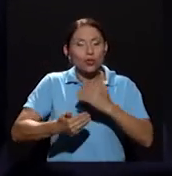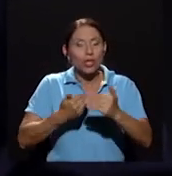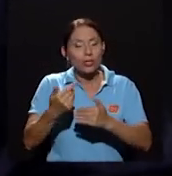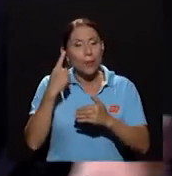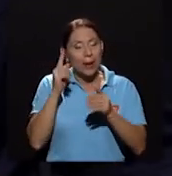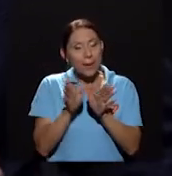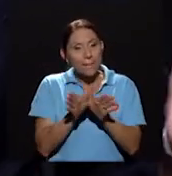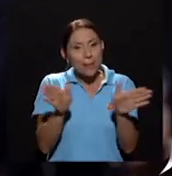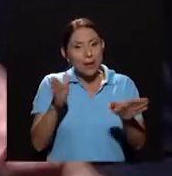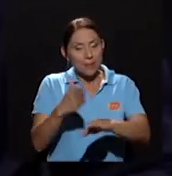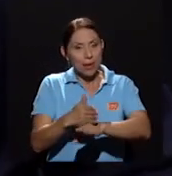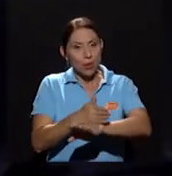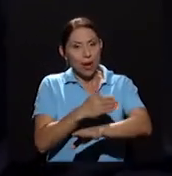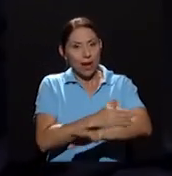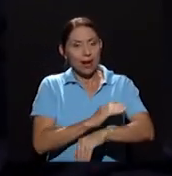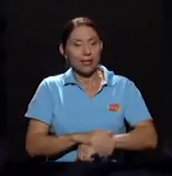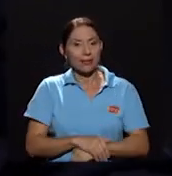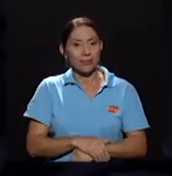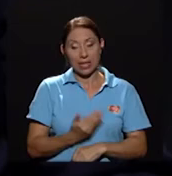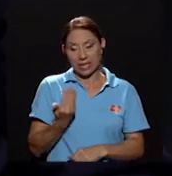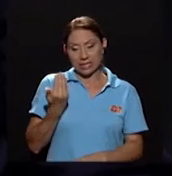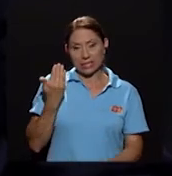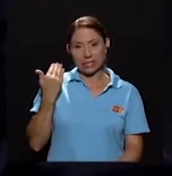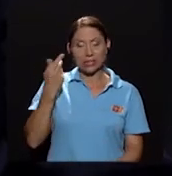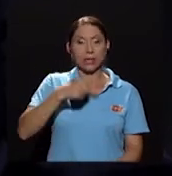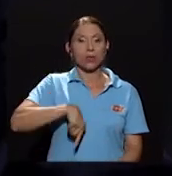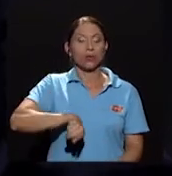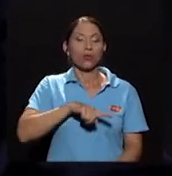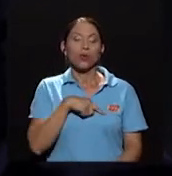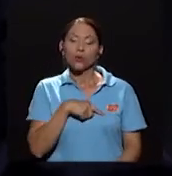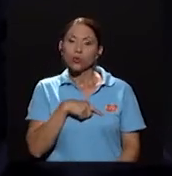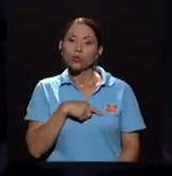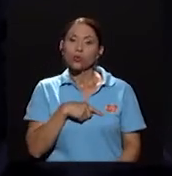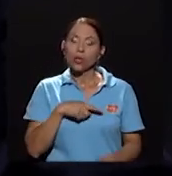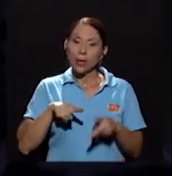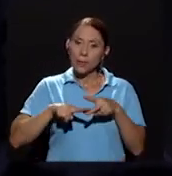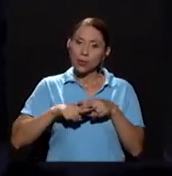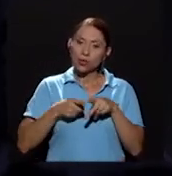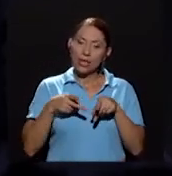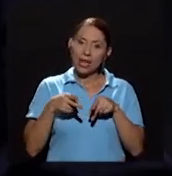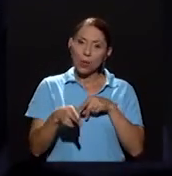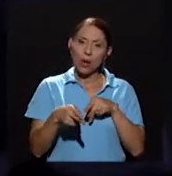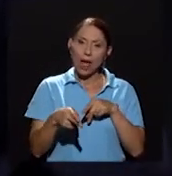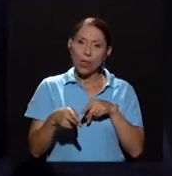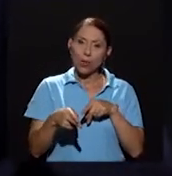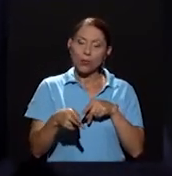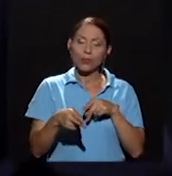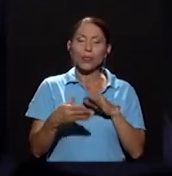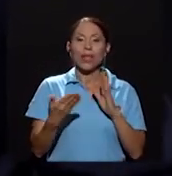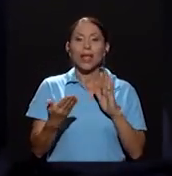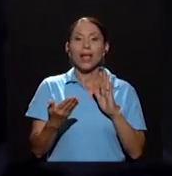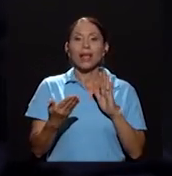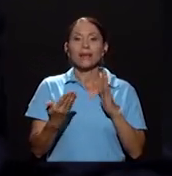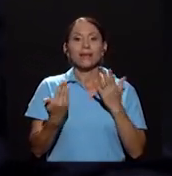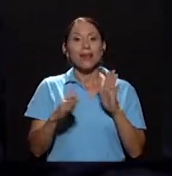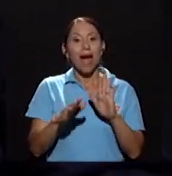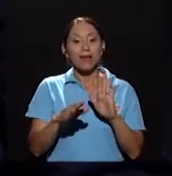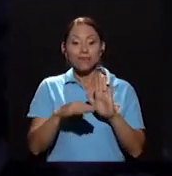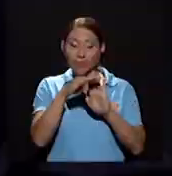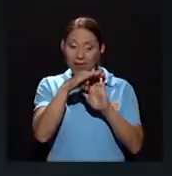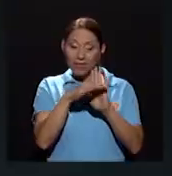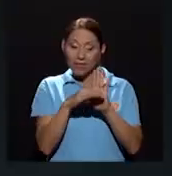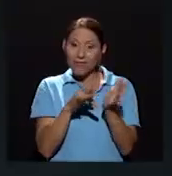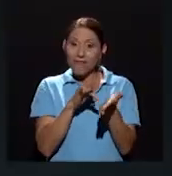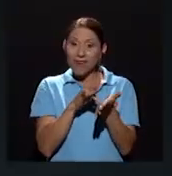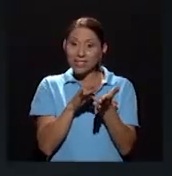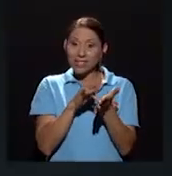mejorarlas recientemente hemos hemos inaugurado la receta digital en